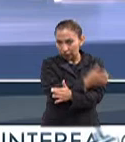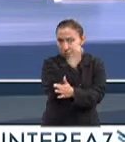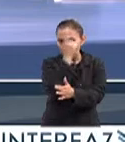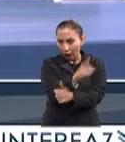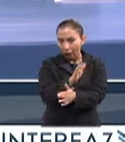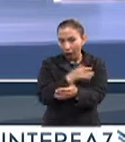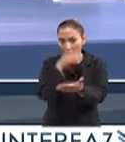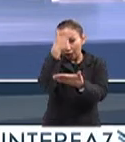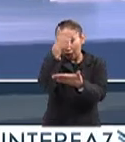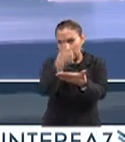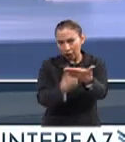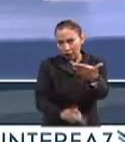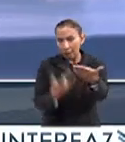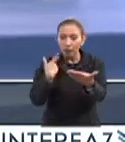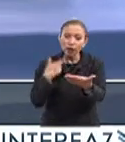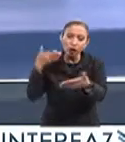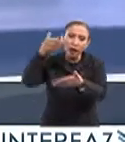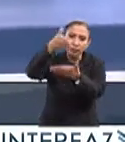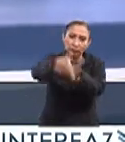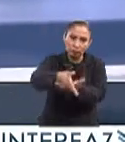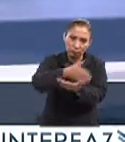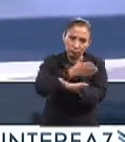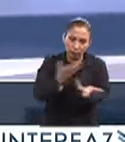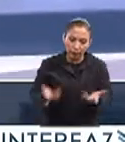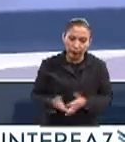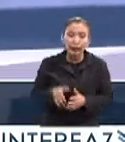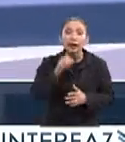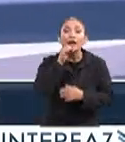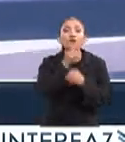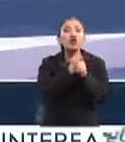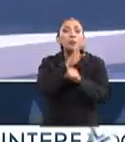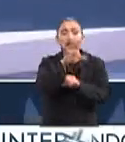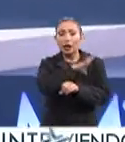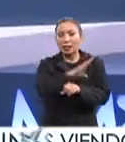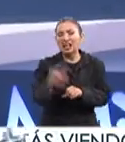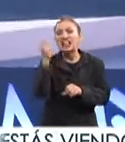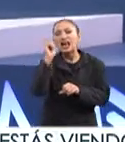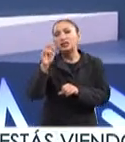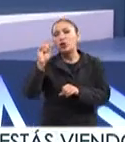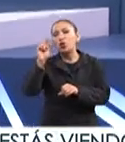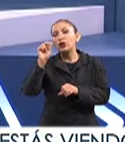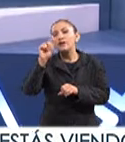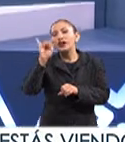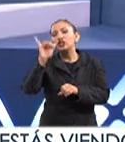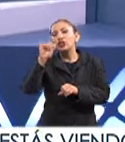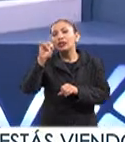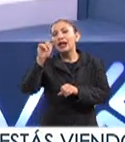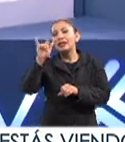que estén en esta lista de participantes. Y la información general en